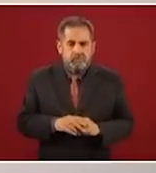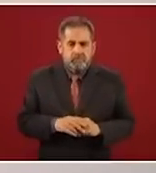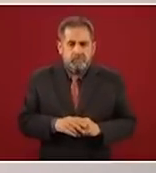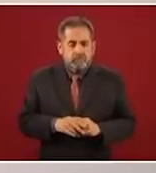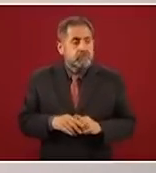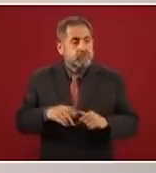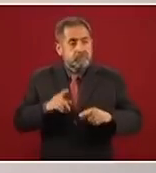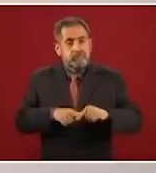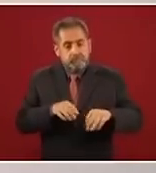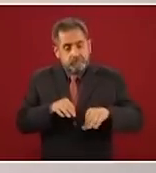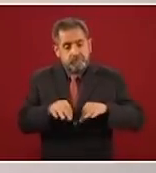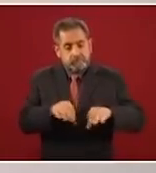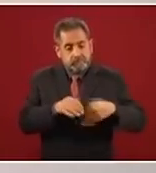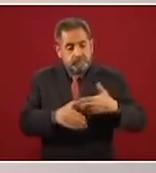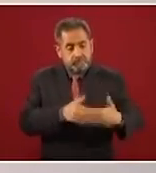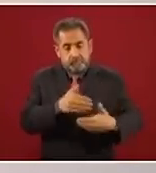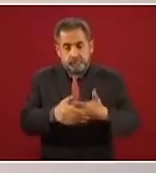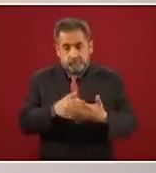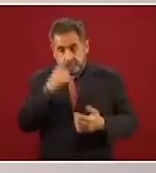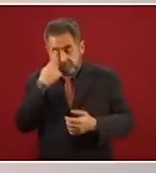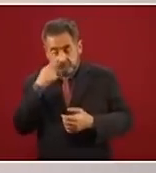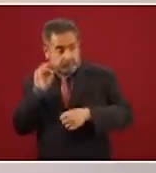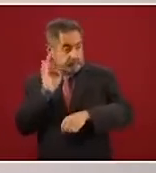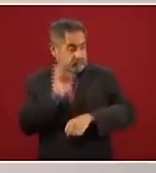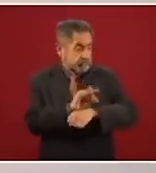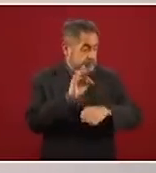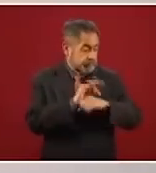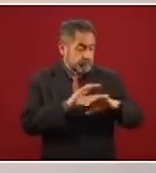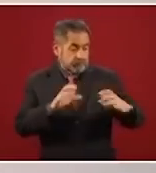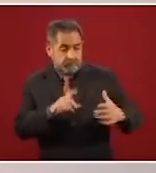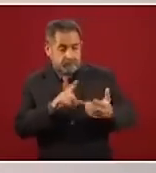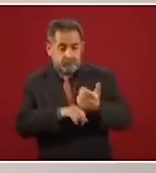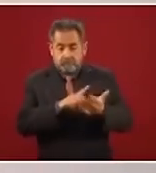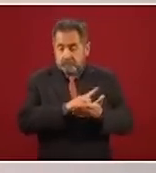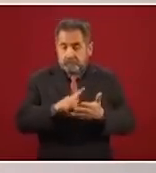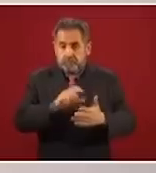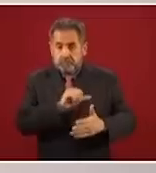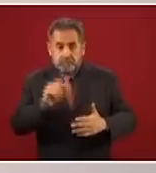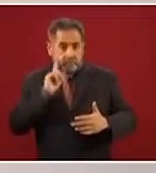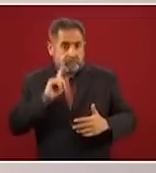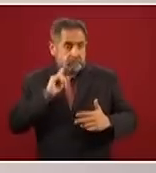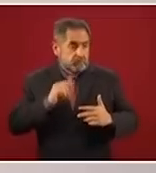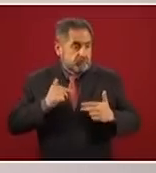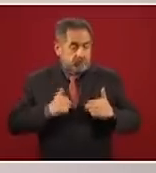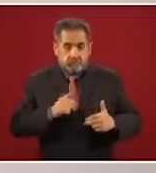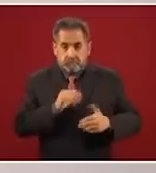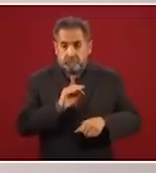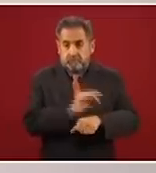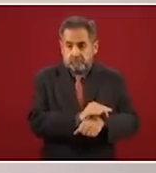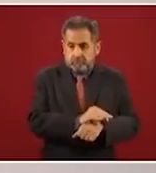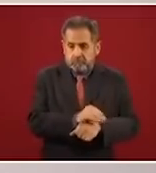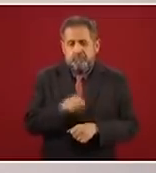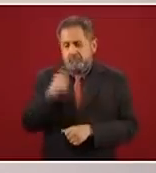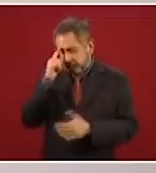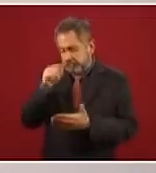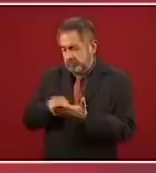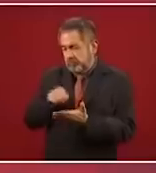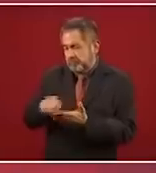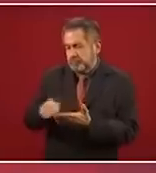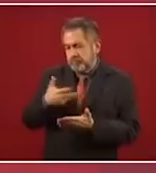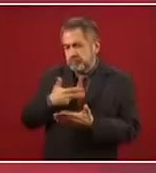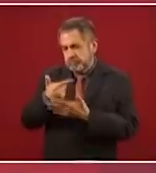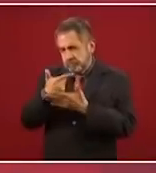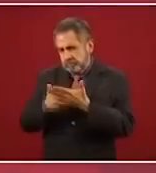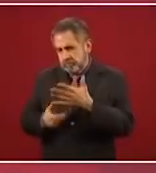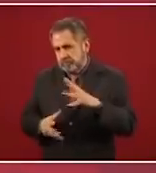quienes trabajan en la protección, en la defensa de los derechos de las mujeres, deben de tener